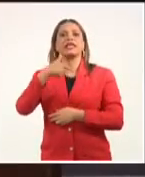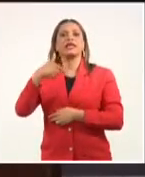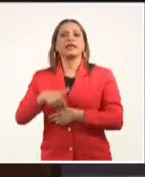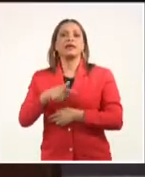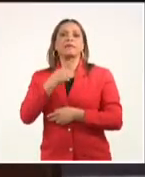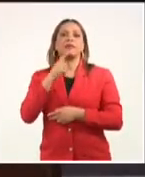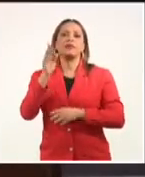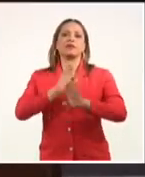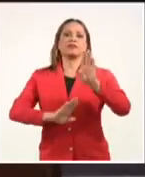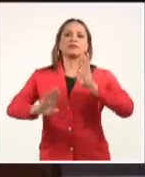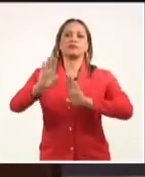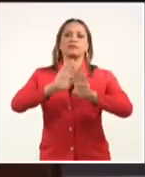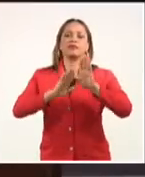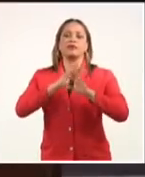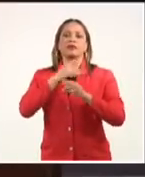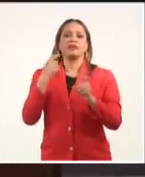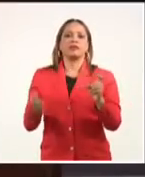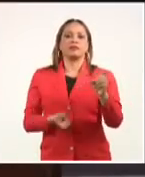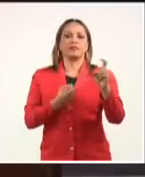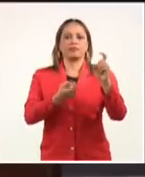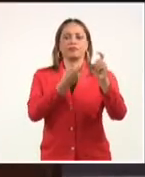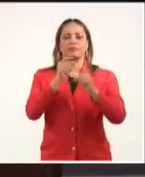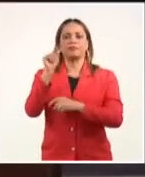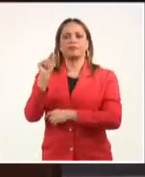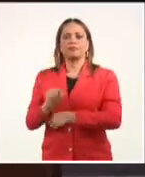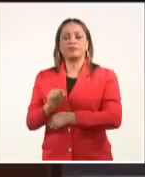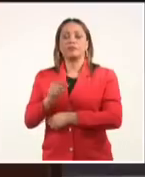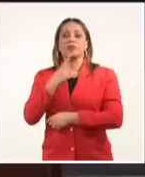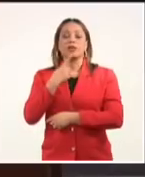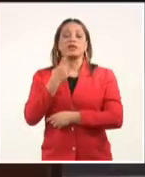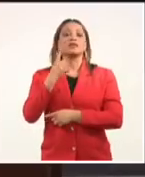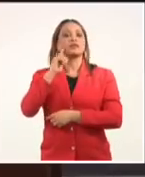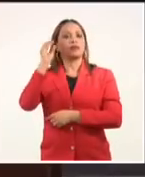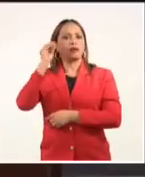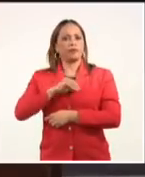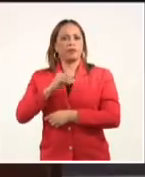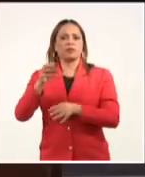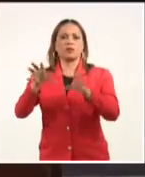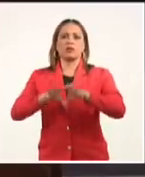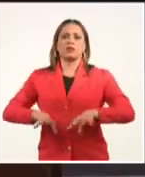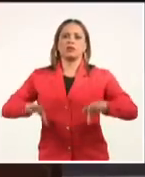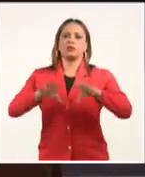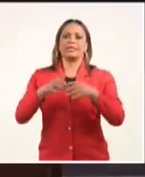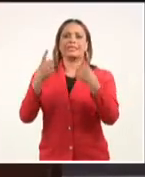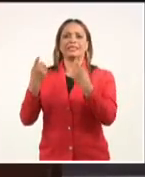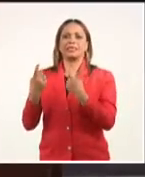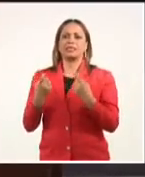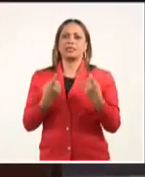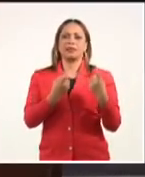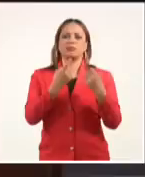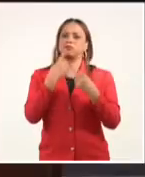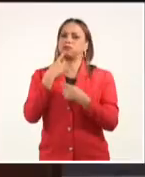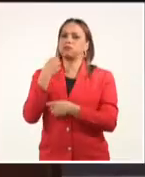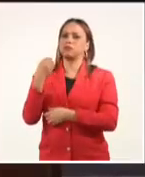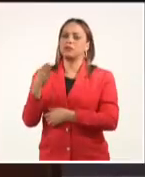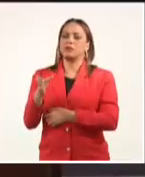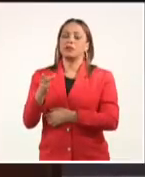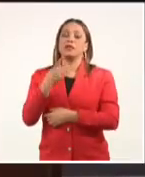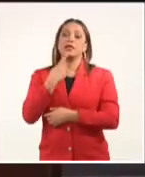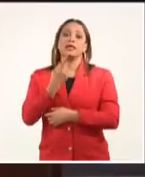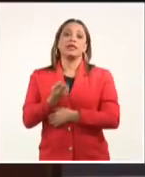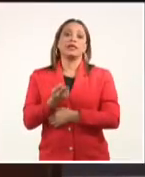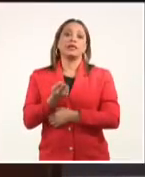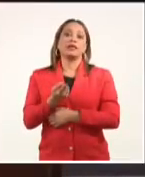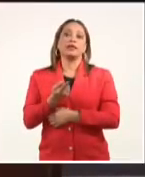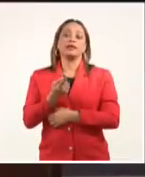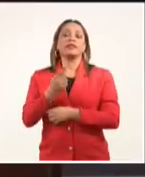nuestros compatriotas, aún en medio de tantas necesidades, a no ser